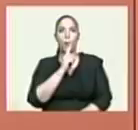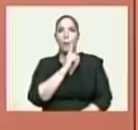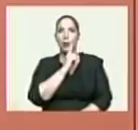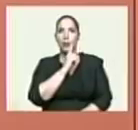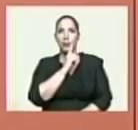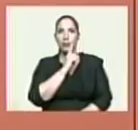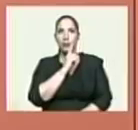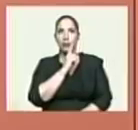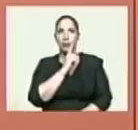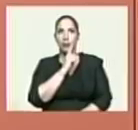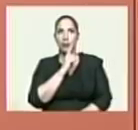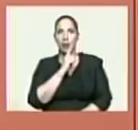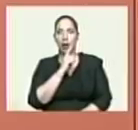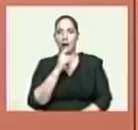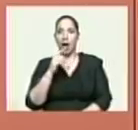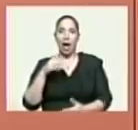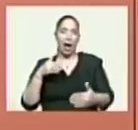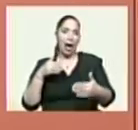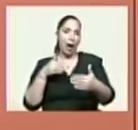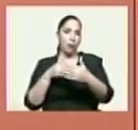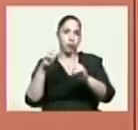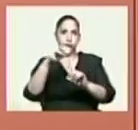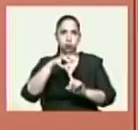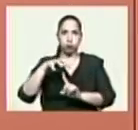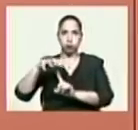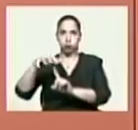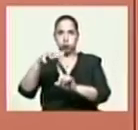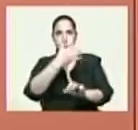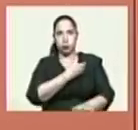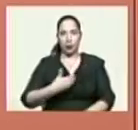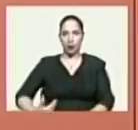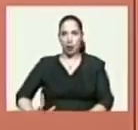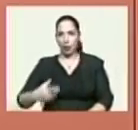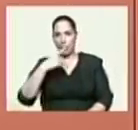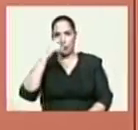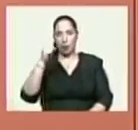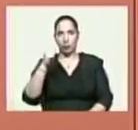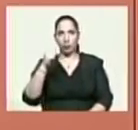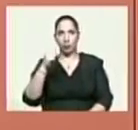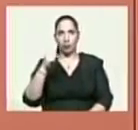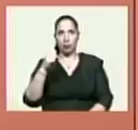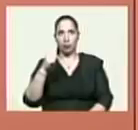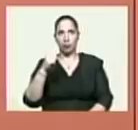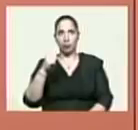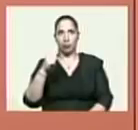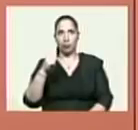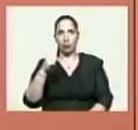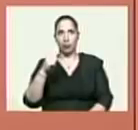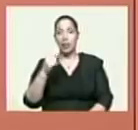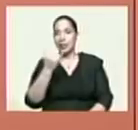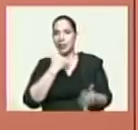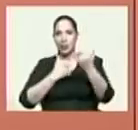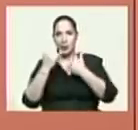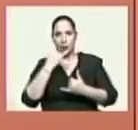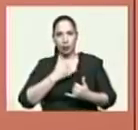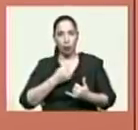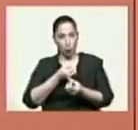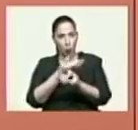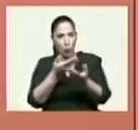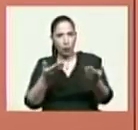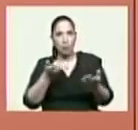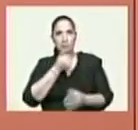el ataque con drones contra el presidente de la República, el magnicidio en grado de frustración. Y yo quiero que tenga un poquito de